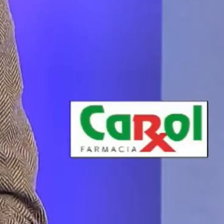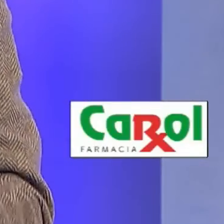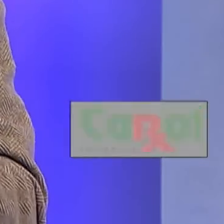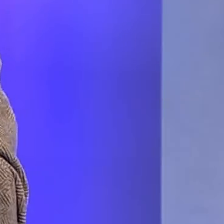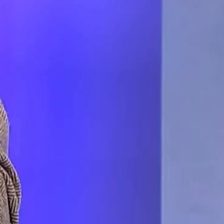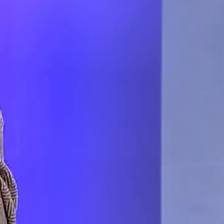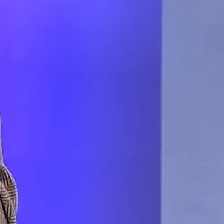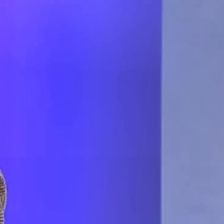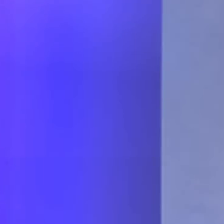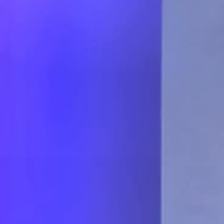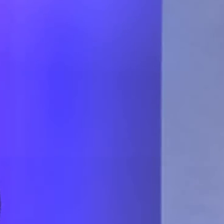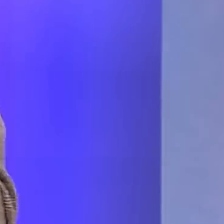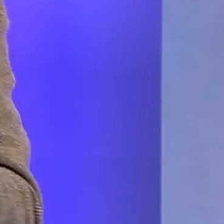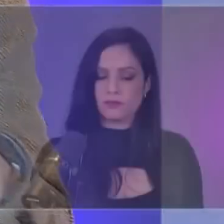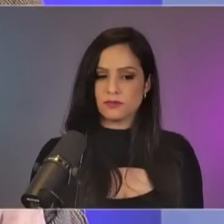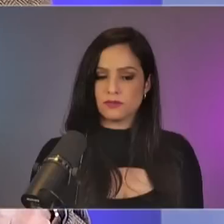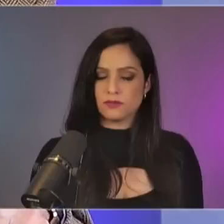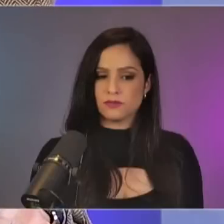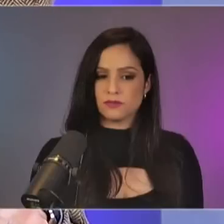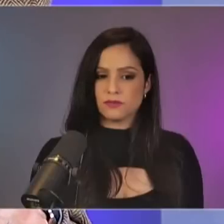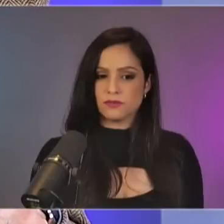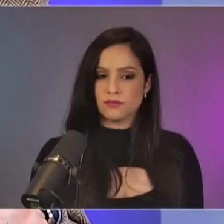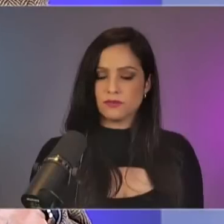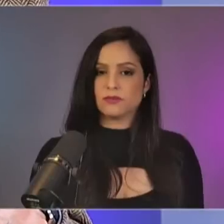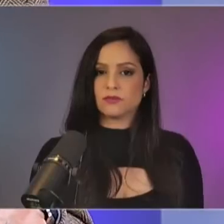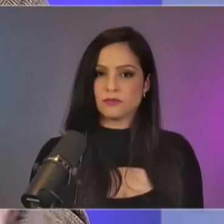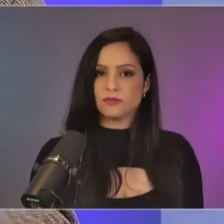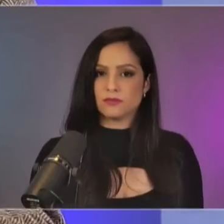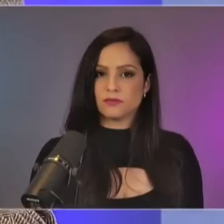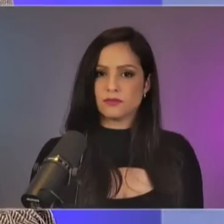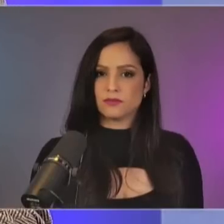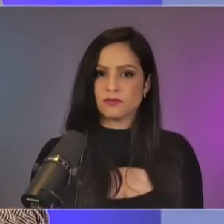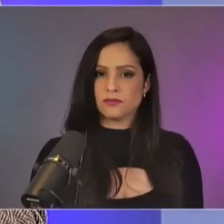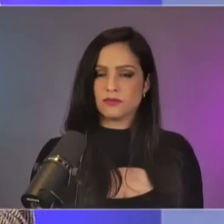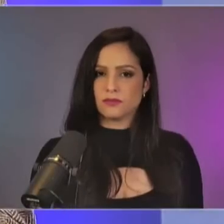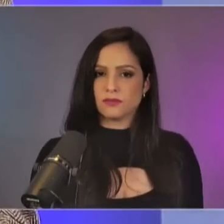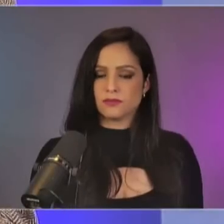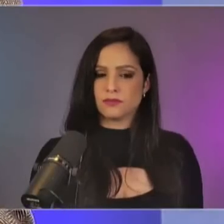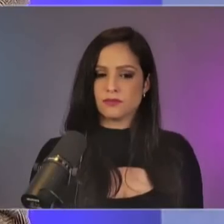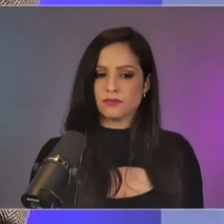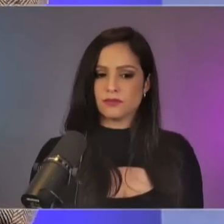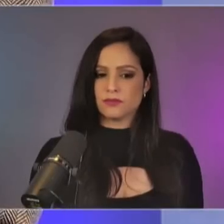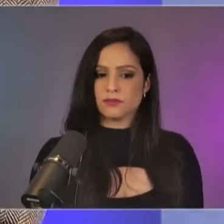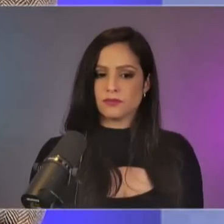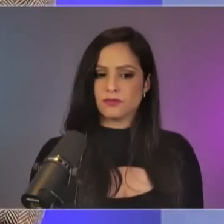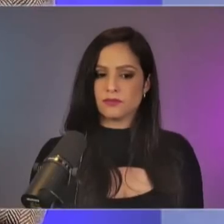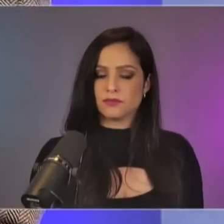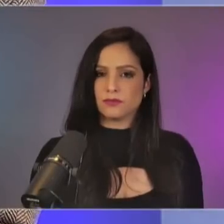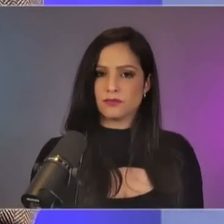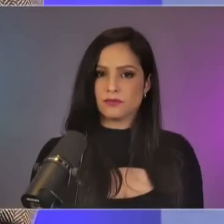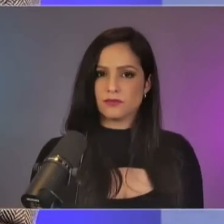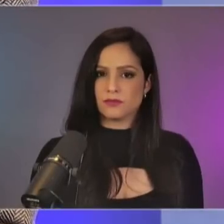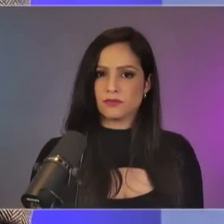segundos son los que fueron entrenados por estos doctores que eso hacen cursos y lo pueden ver lo pueden revisar